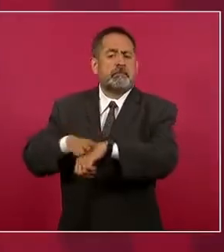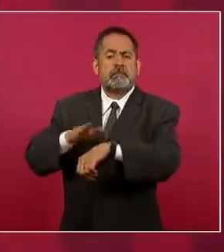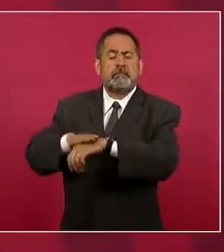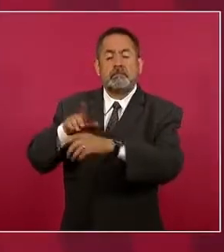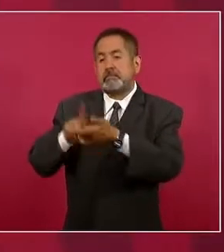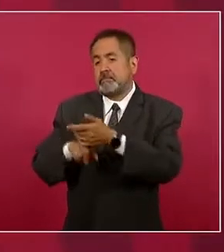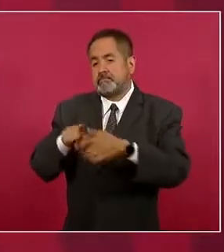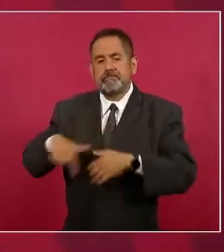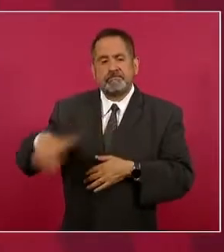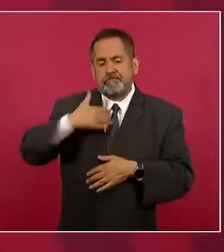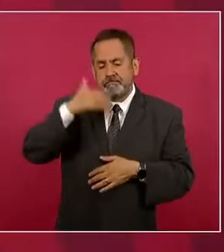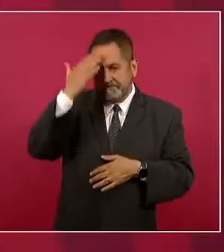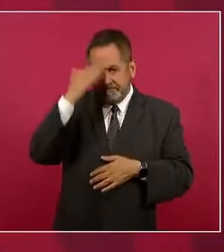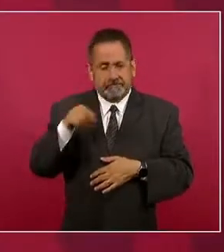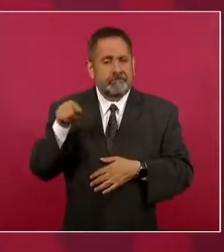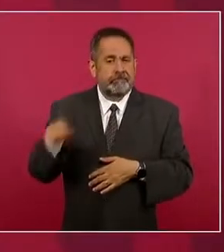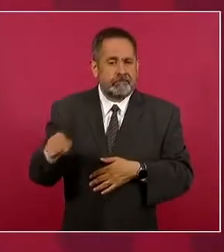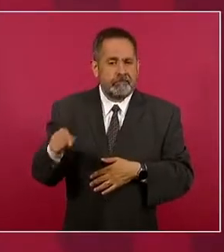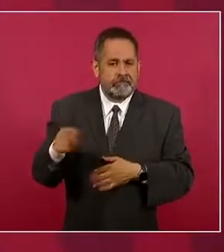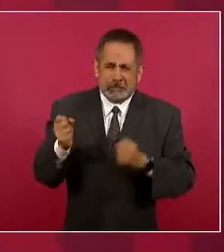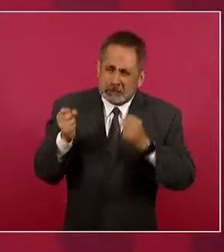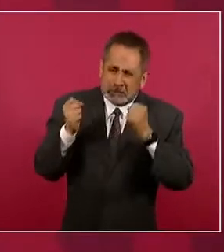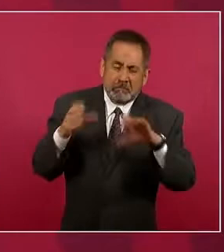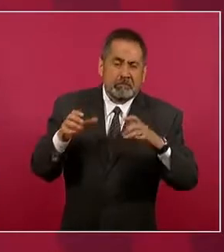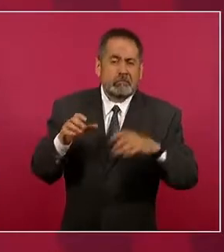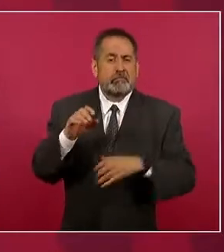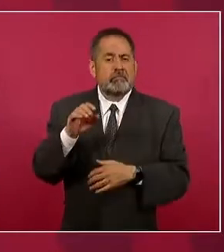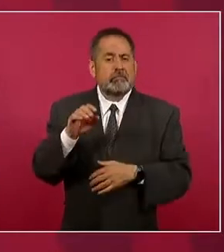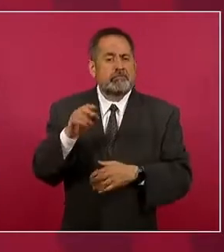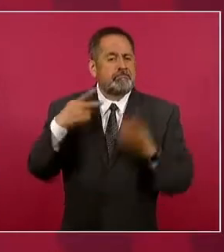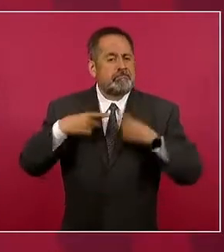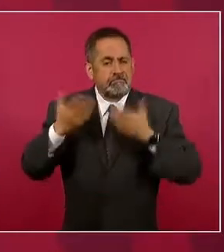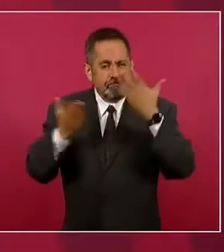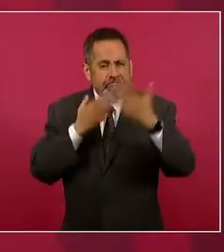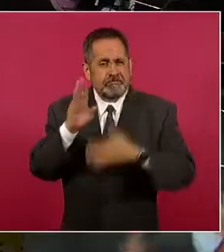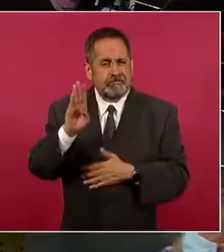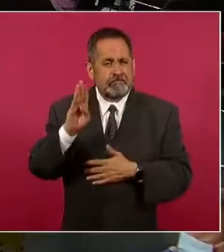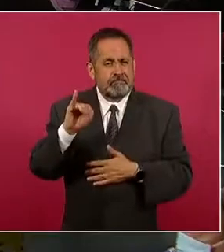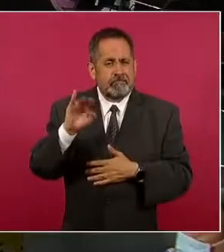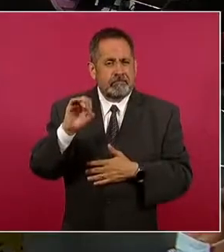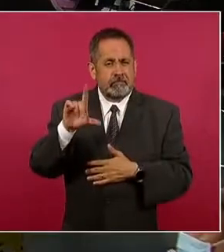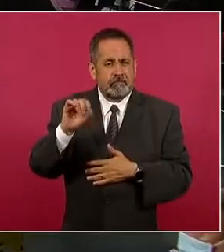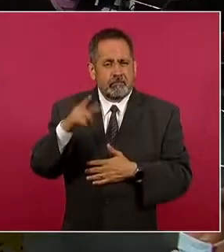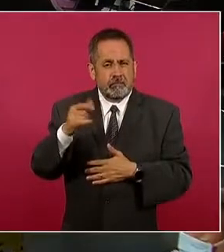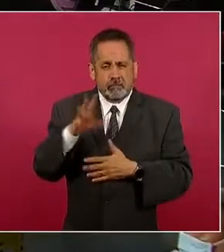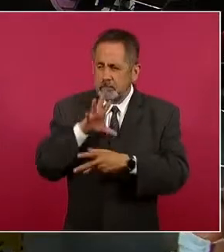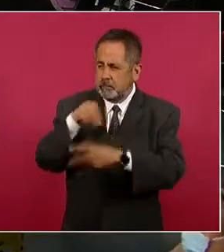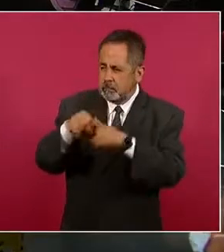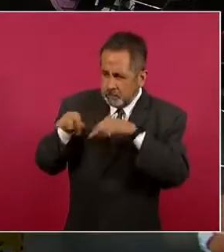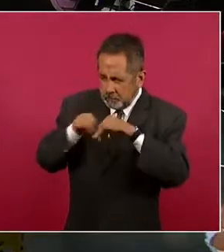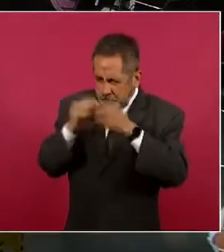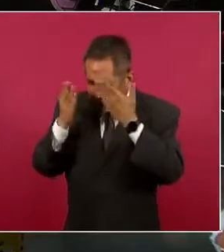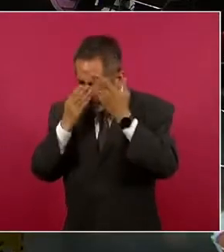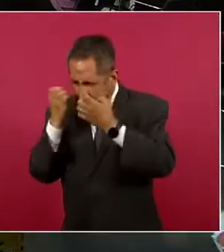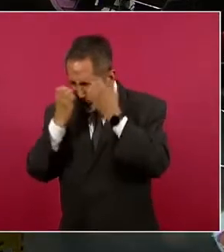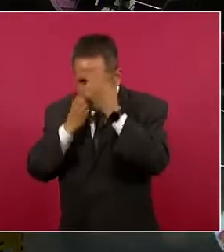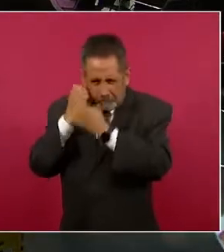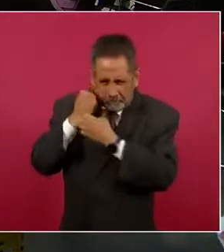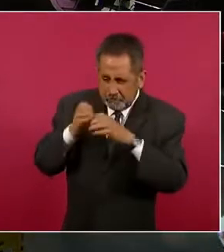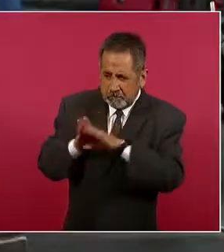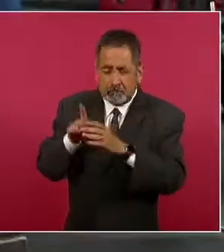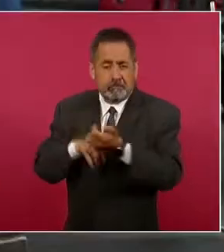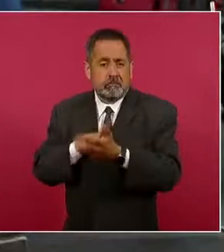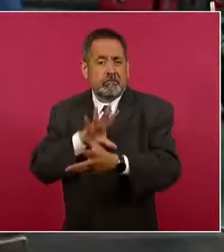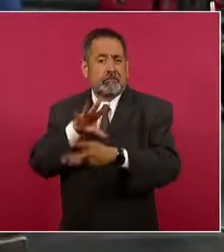se da a conocer cuántos biólogos están trabajando en el proyecto,